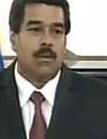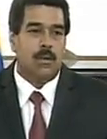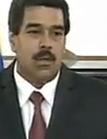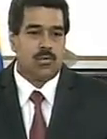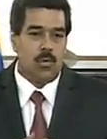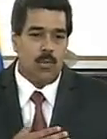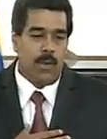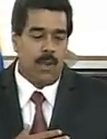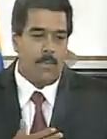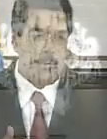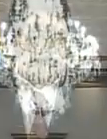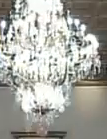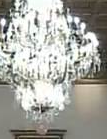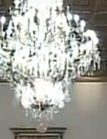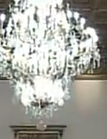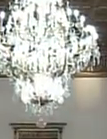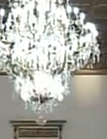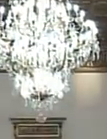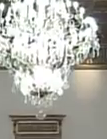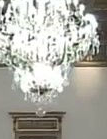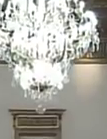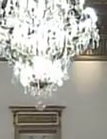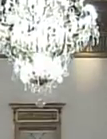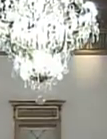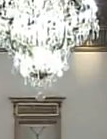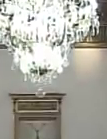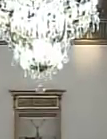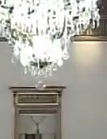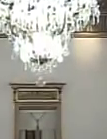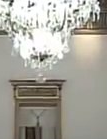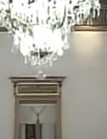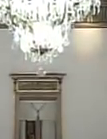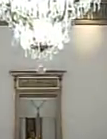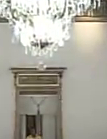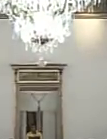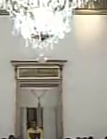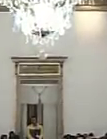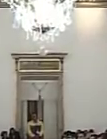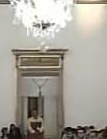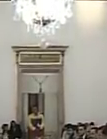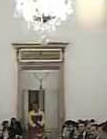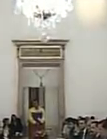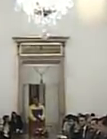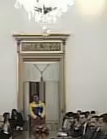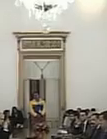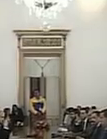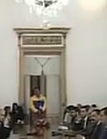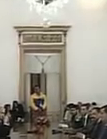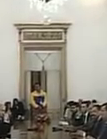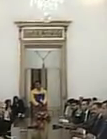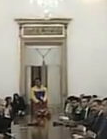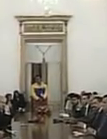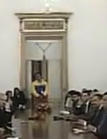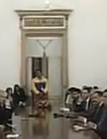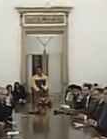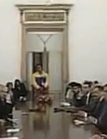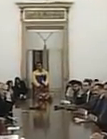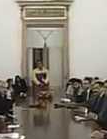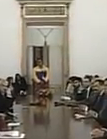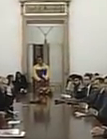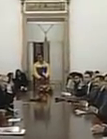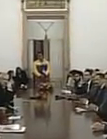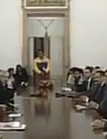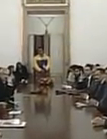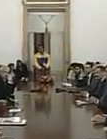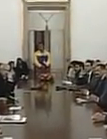continuar. A nosotros nos mueve el amor más puro. Por eso agradecemos que ustedes estén aquí, verdaderamente, que